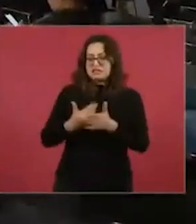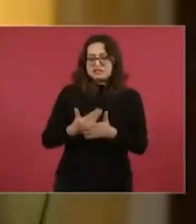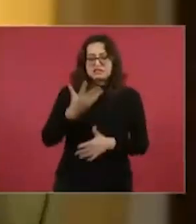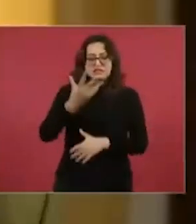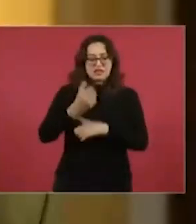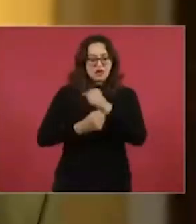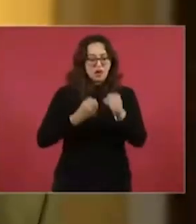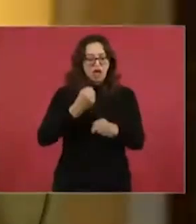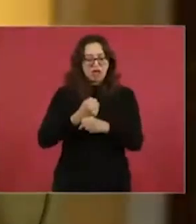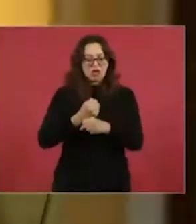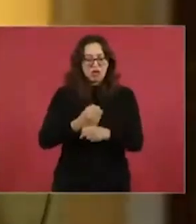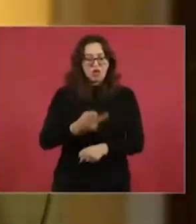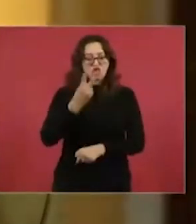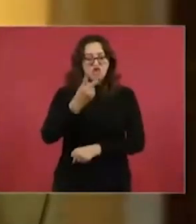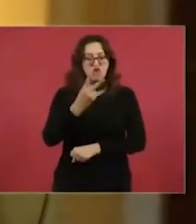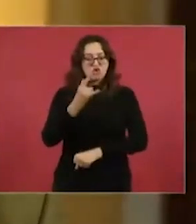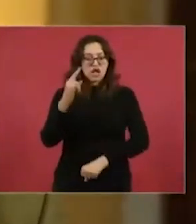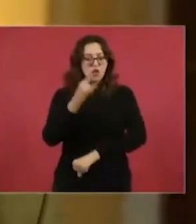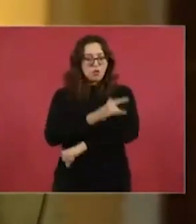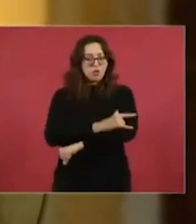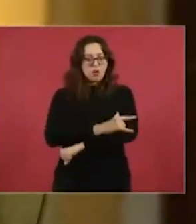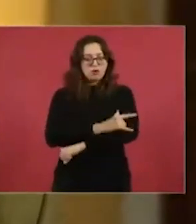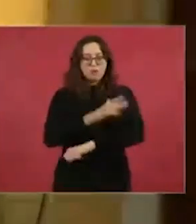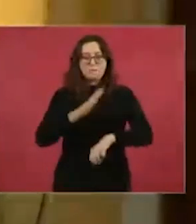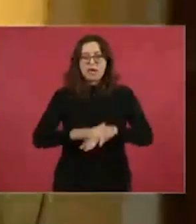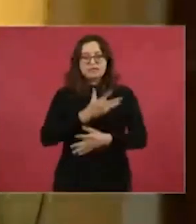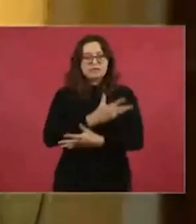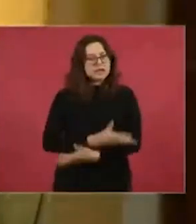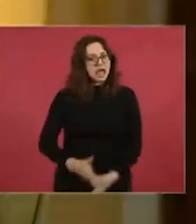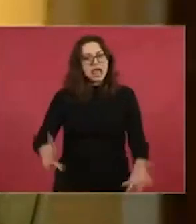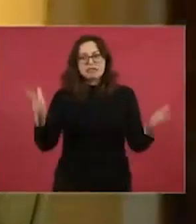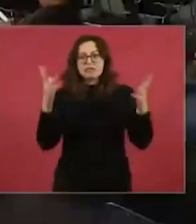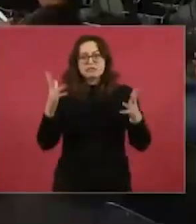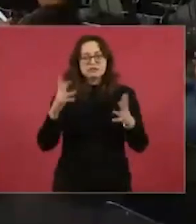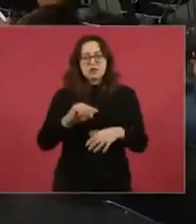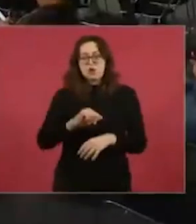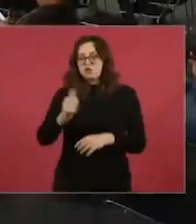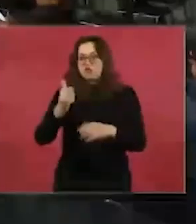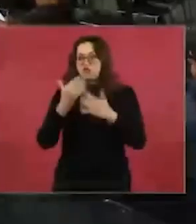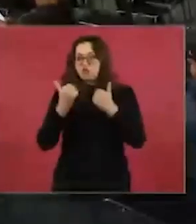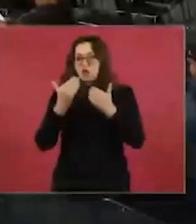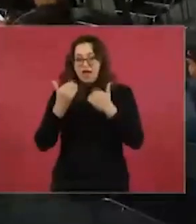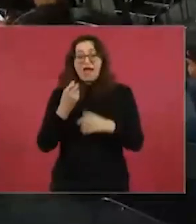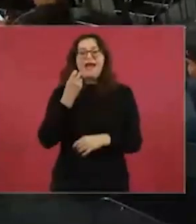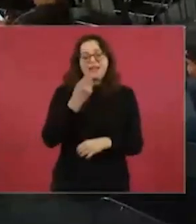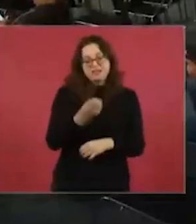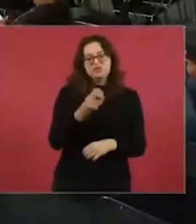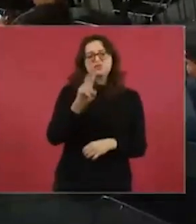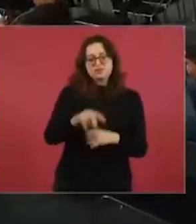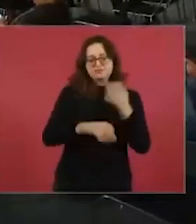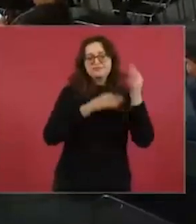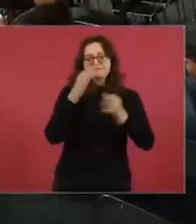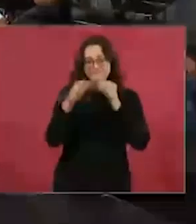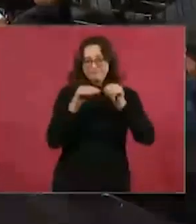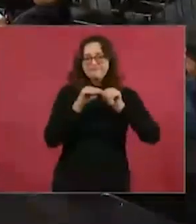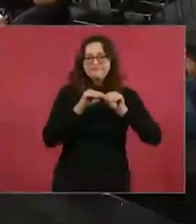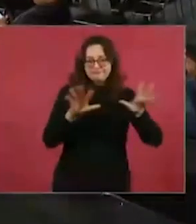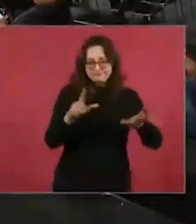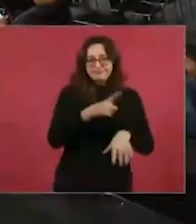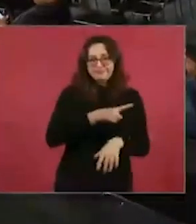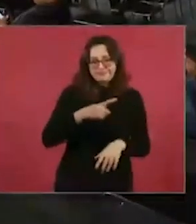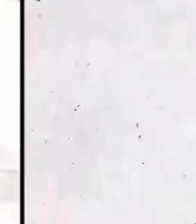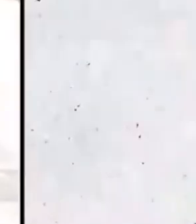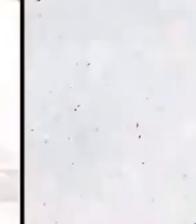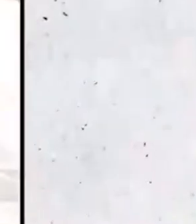mínimo, 249 pesos y bueno, la liberación afortunadamente de la mexicana que se encuentra en Gaza Azul.